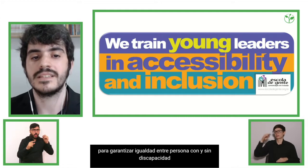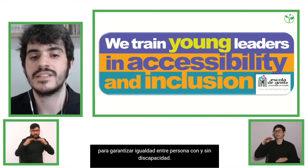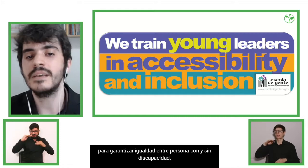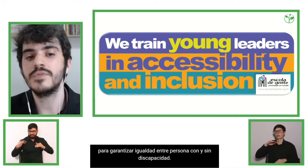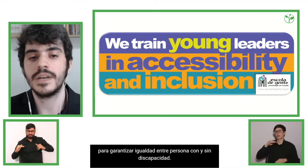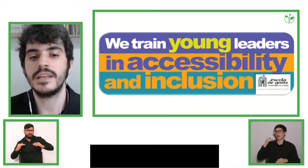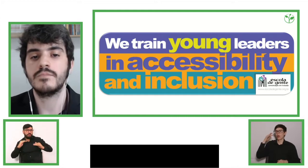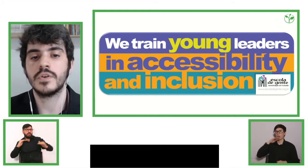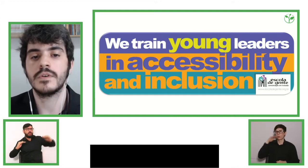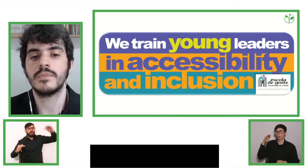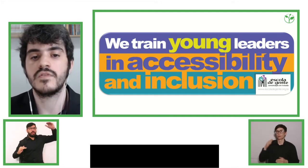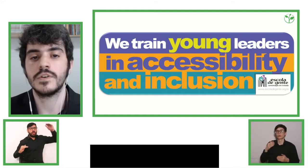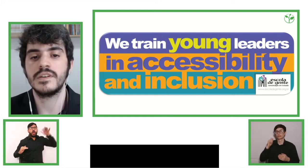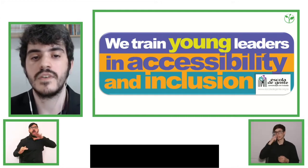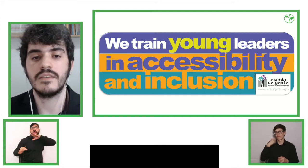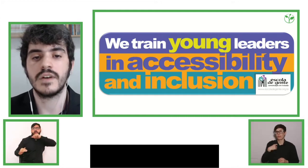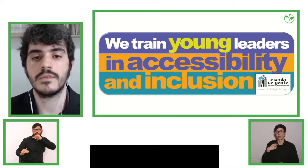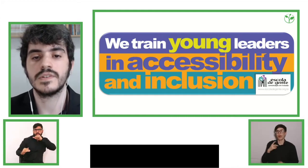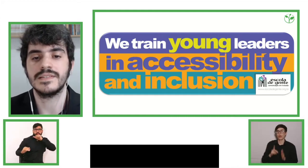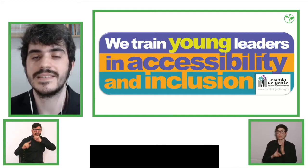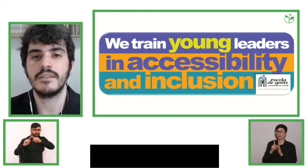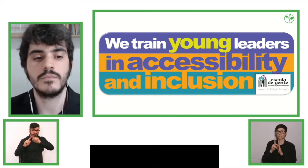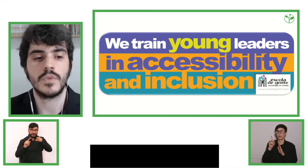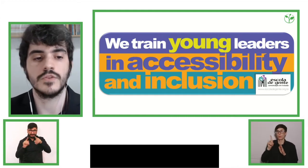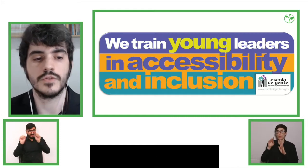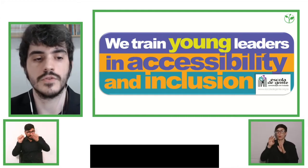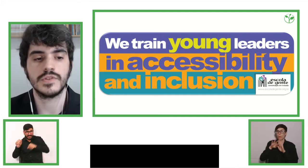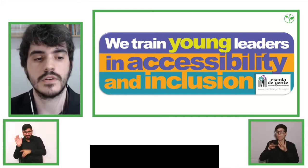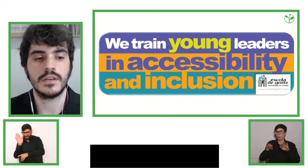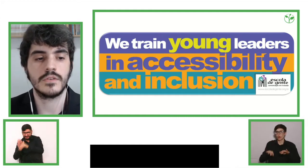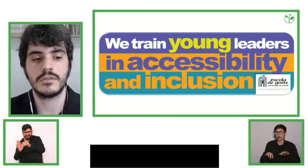Es decir, desarrollamos un programa de capacitación de